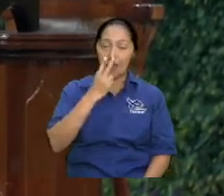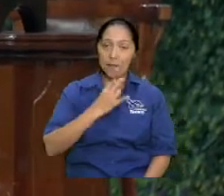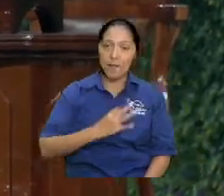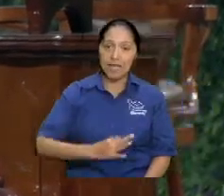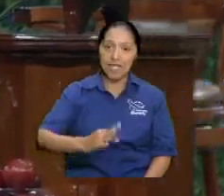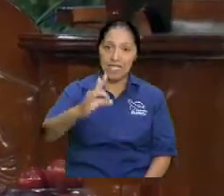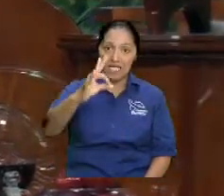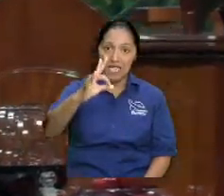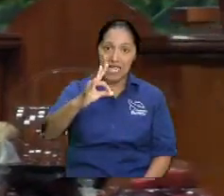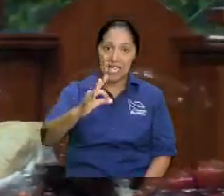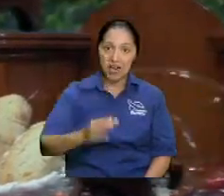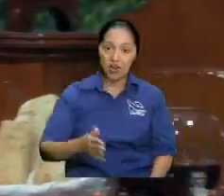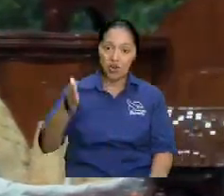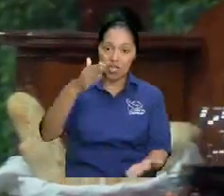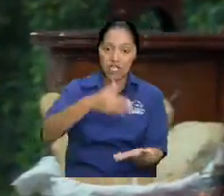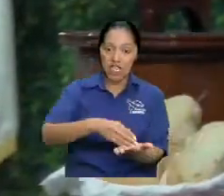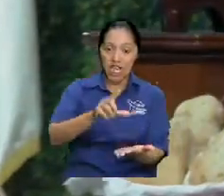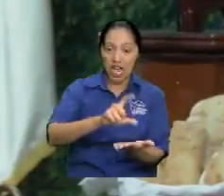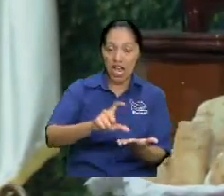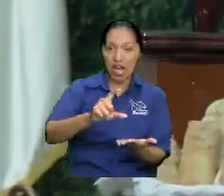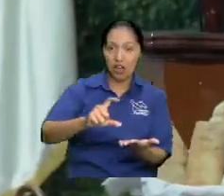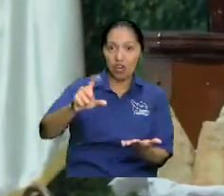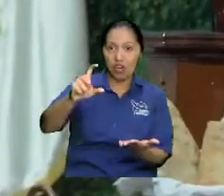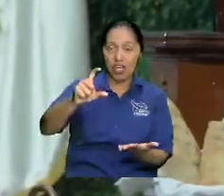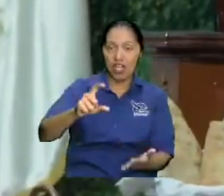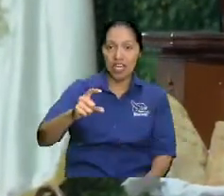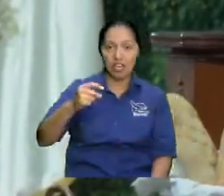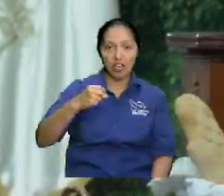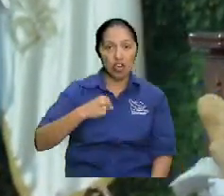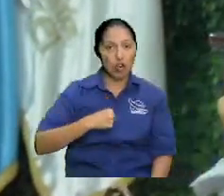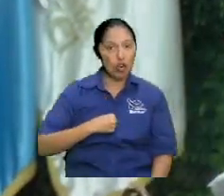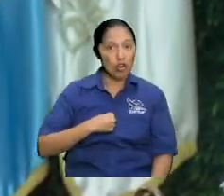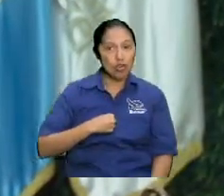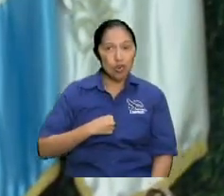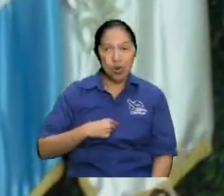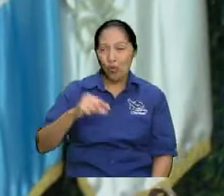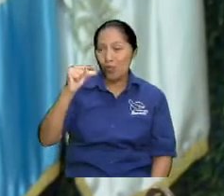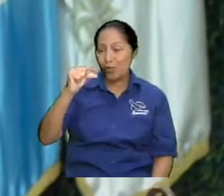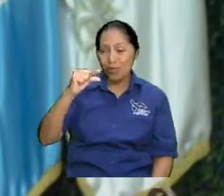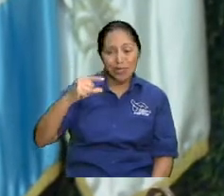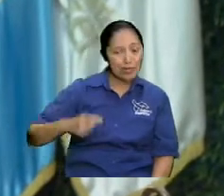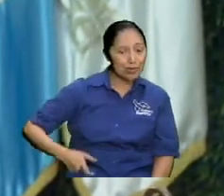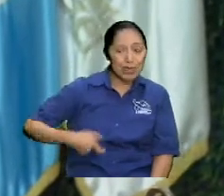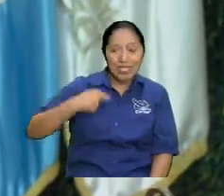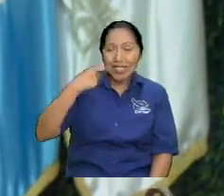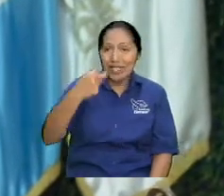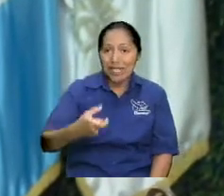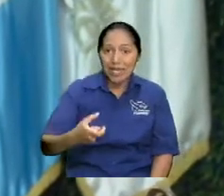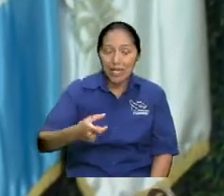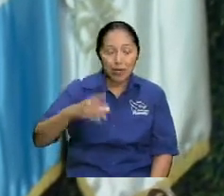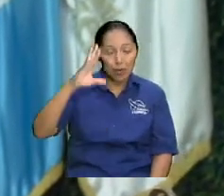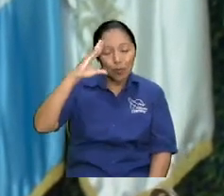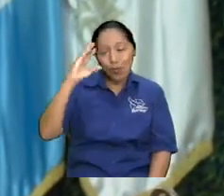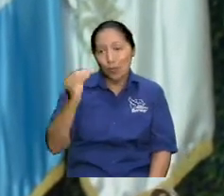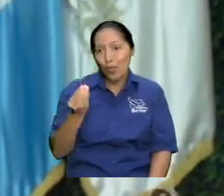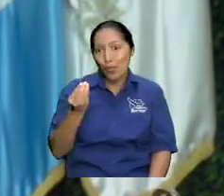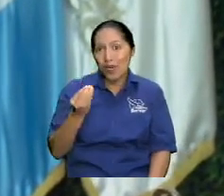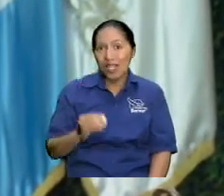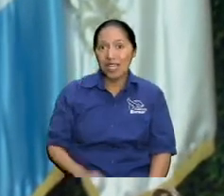Bueno, pero todavía te van a dar tu aguinaldo porque te lo tienen que dar mitad a mitad. ¡Ya me lo gasté!